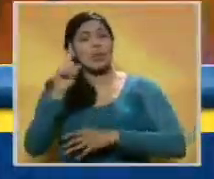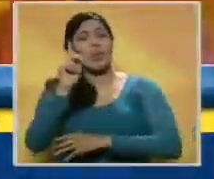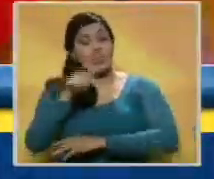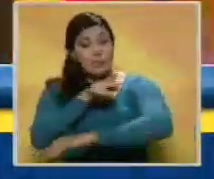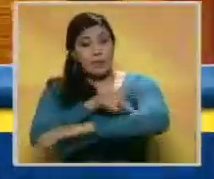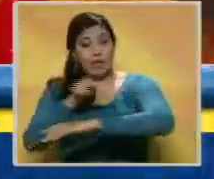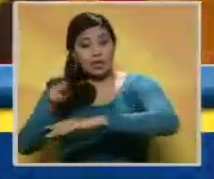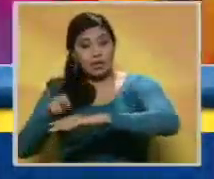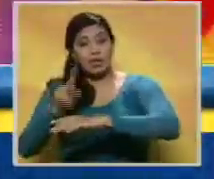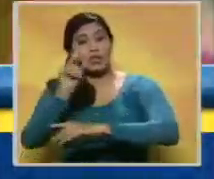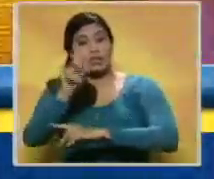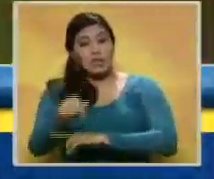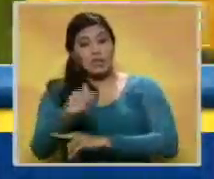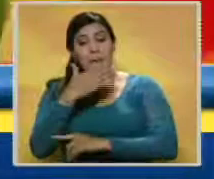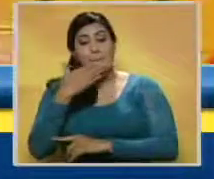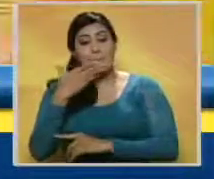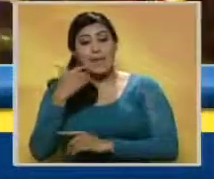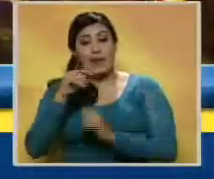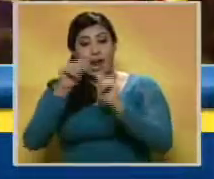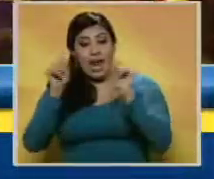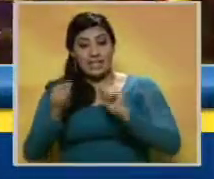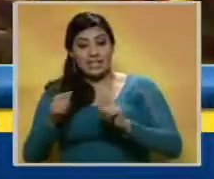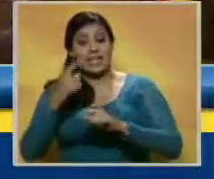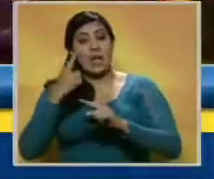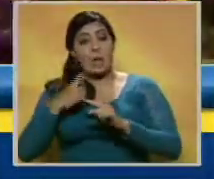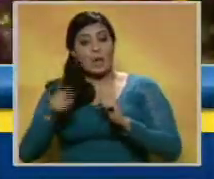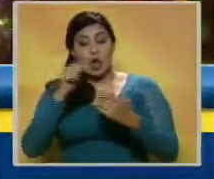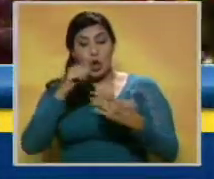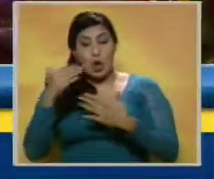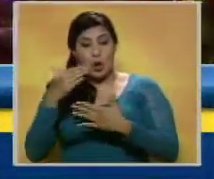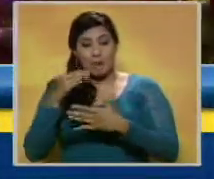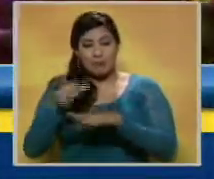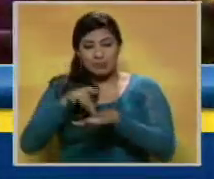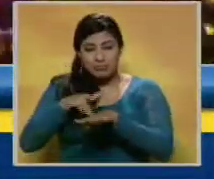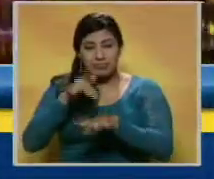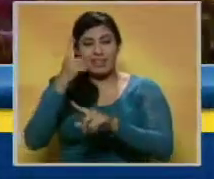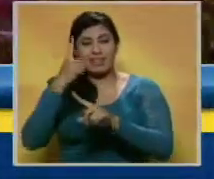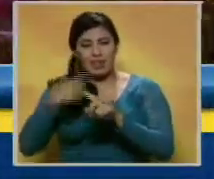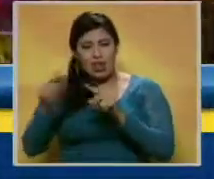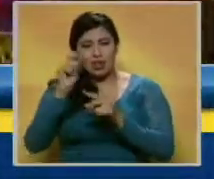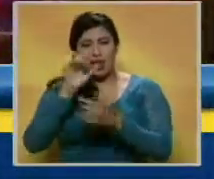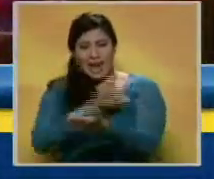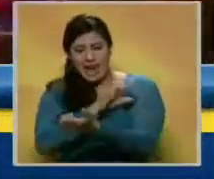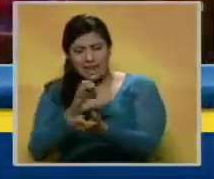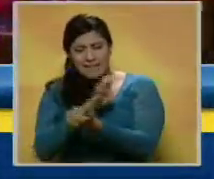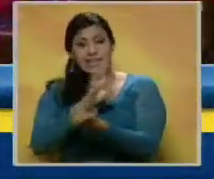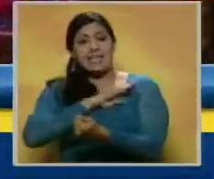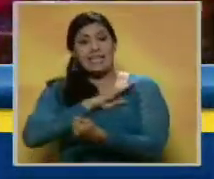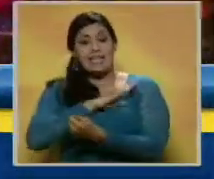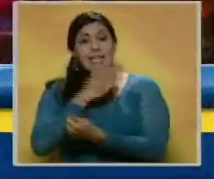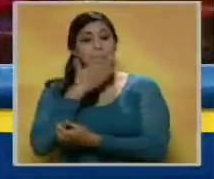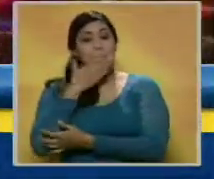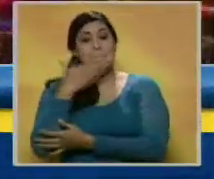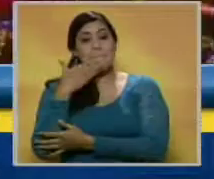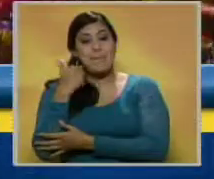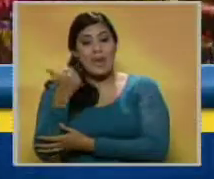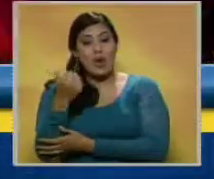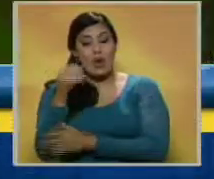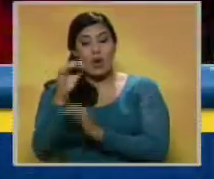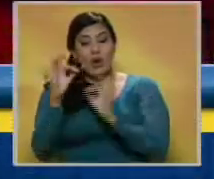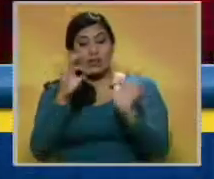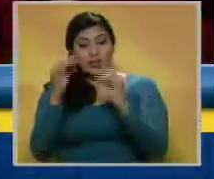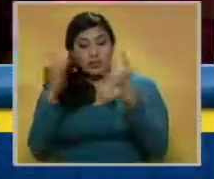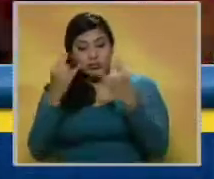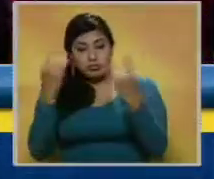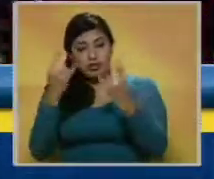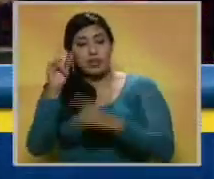competirán en la categoría Mejor Artista Urbano, mientras que Ricky Martin, Enrique Iglesias y Camila se medirán en la categoría Mejor Artista Pop